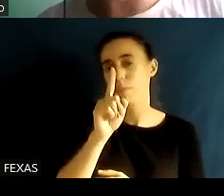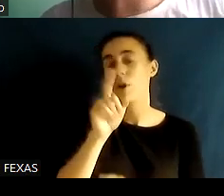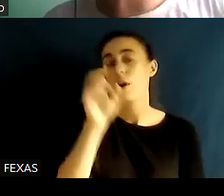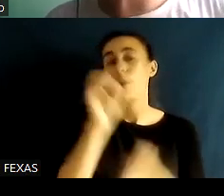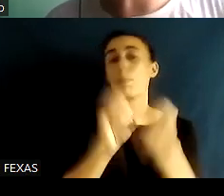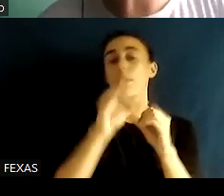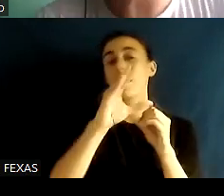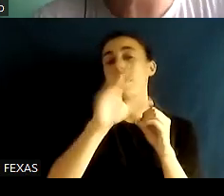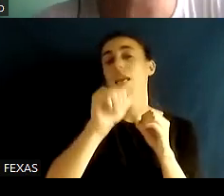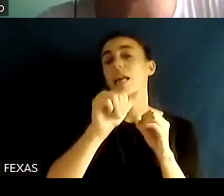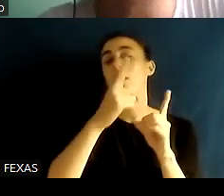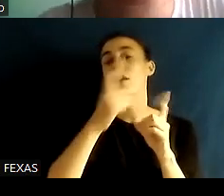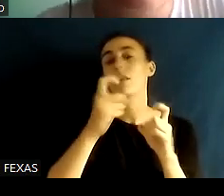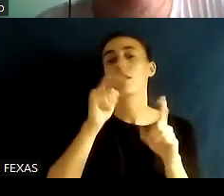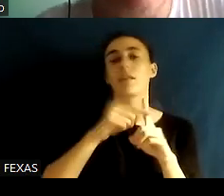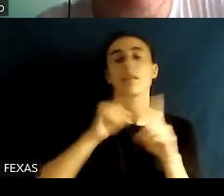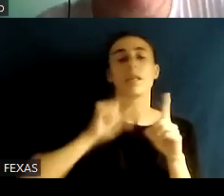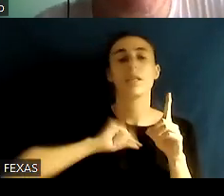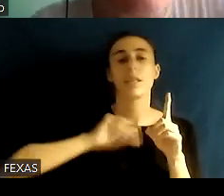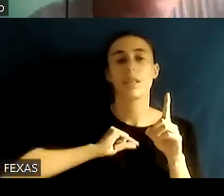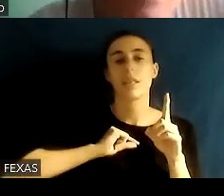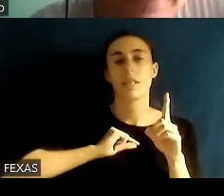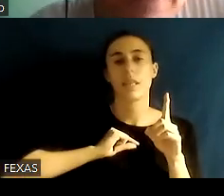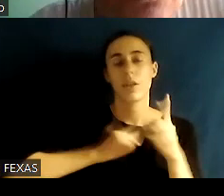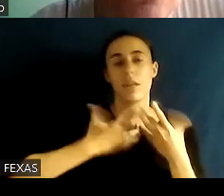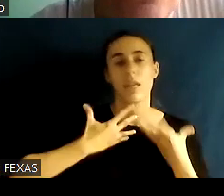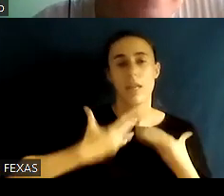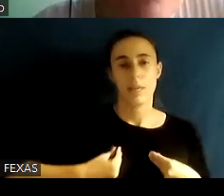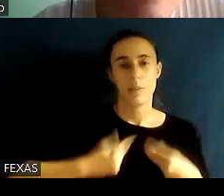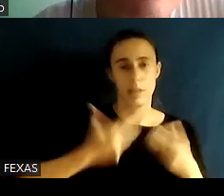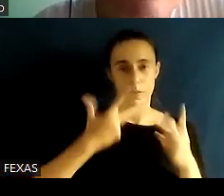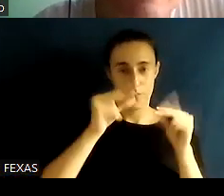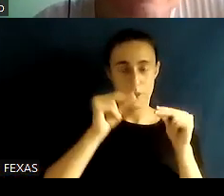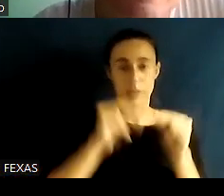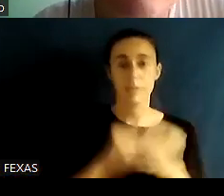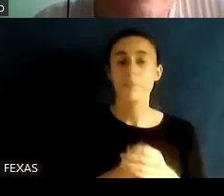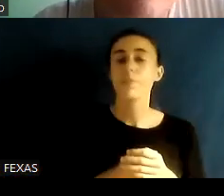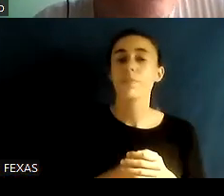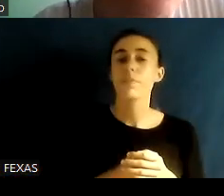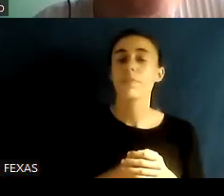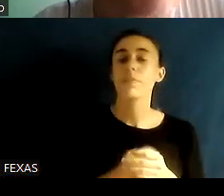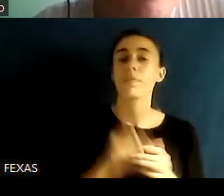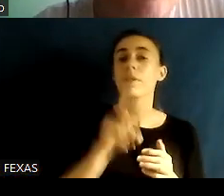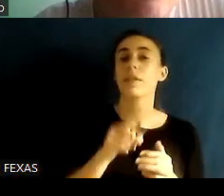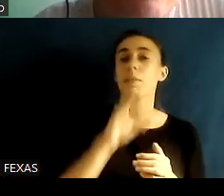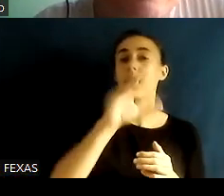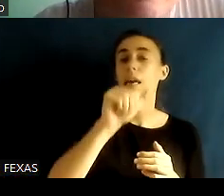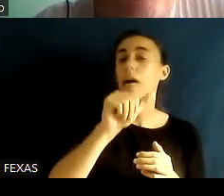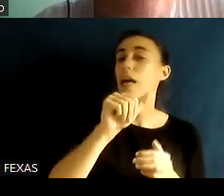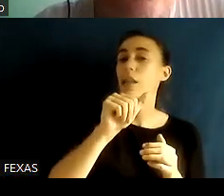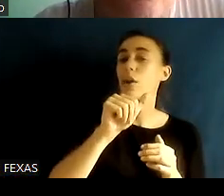adecuada para revertir un estado de ánimo deprimido. Y en cualquier caso, si hay una carencia de calcio en los huesos o en